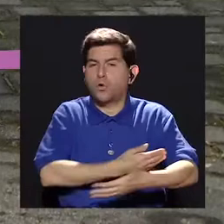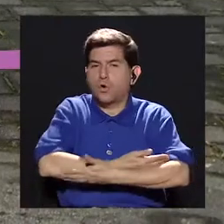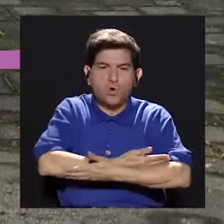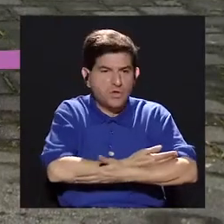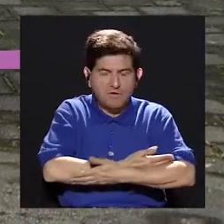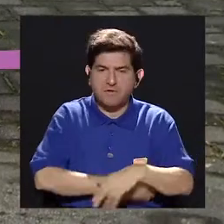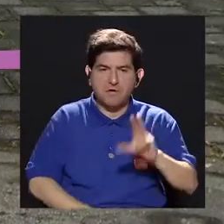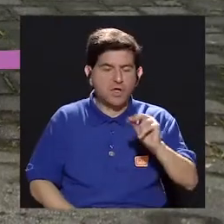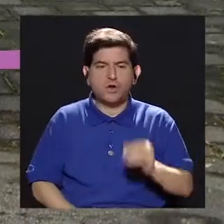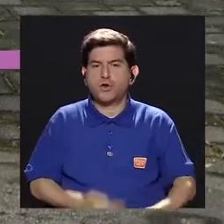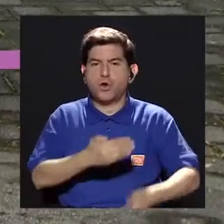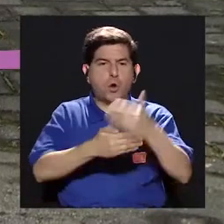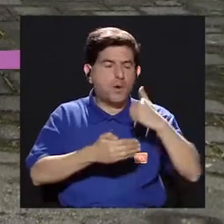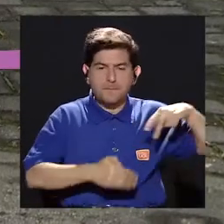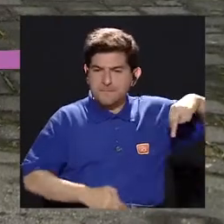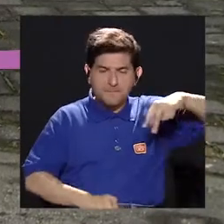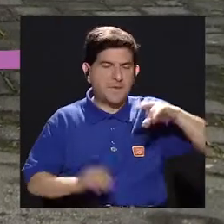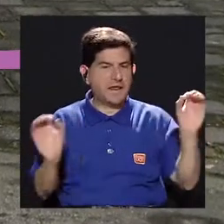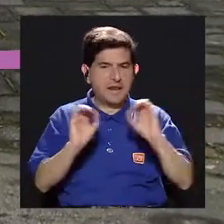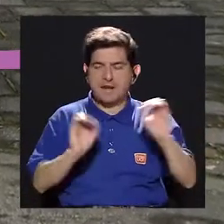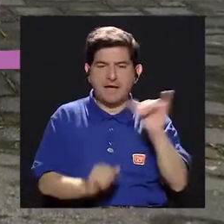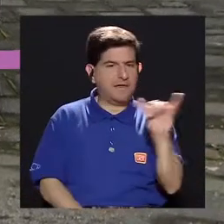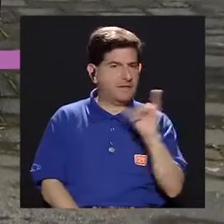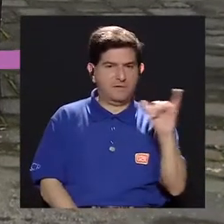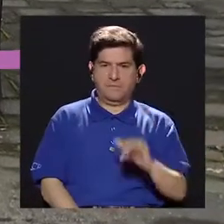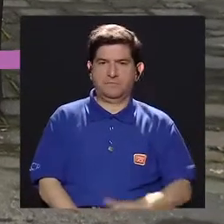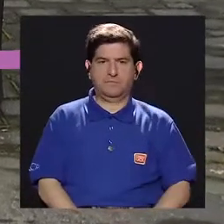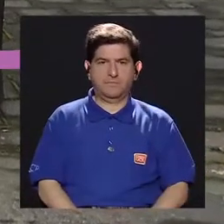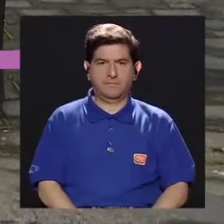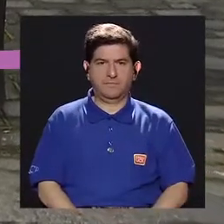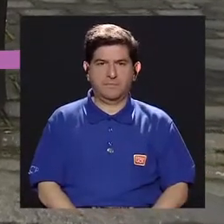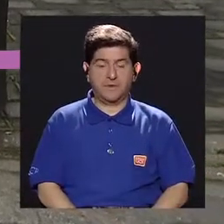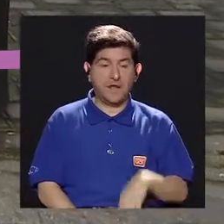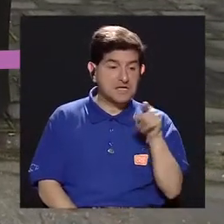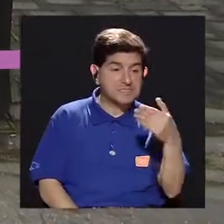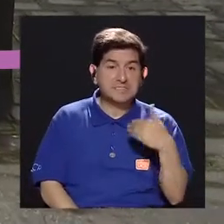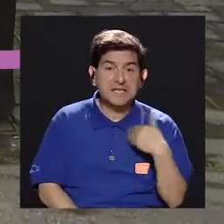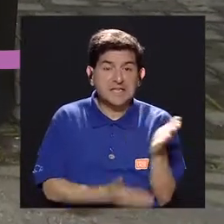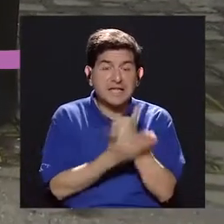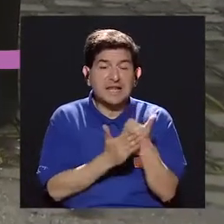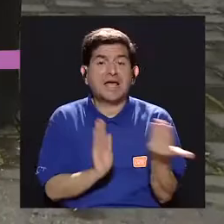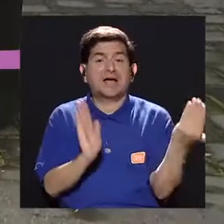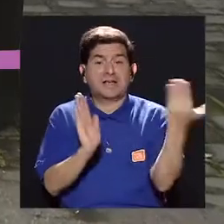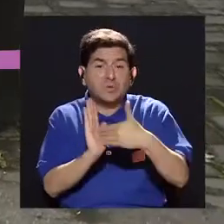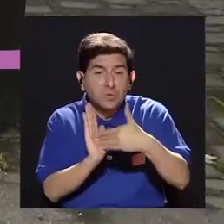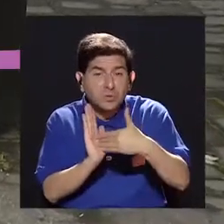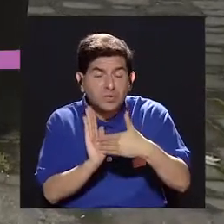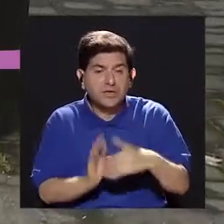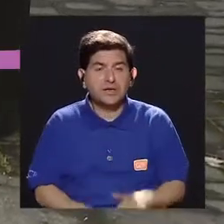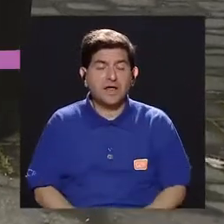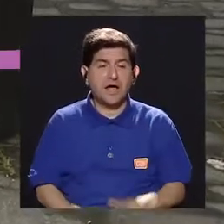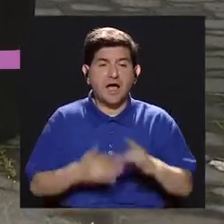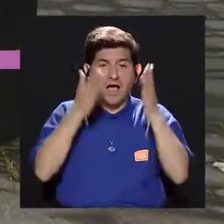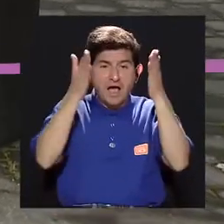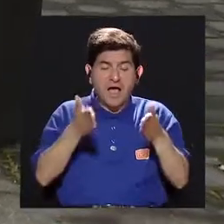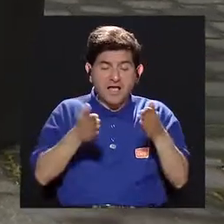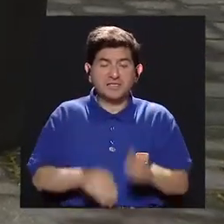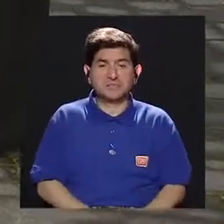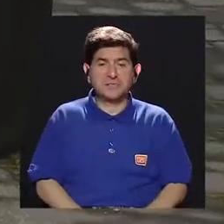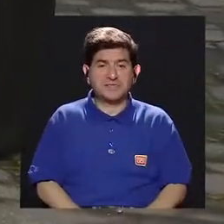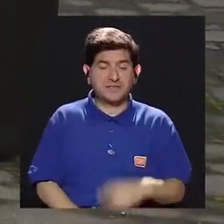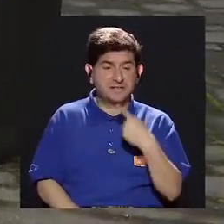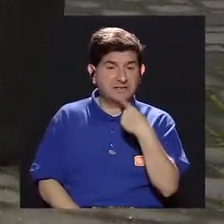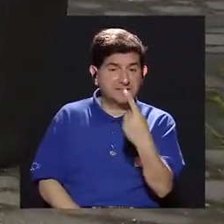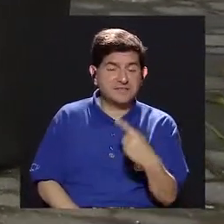de bebés, no precaminadores ni nada por el estilo, porque si él tuviera alguna lesión, su ortopedista le va